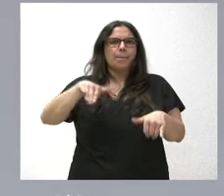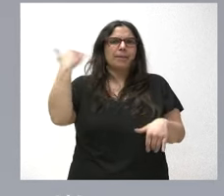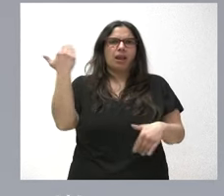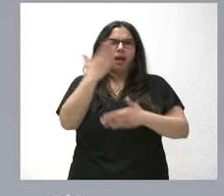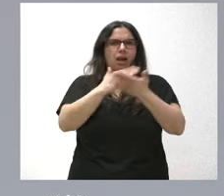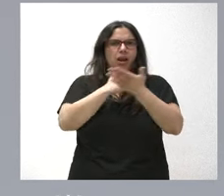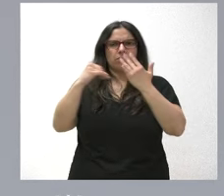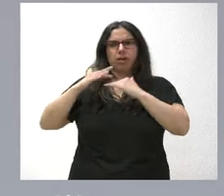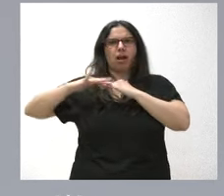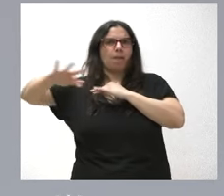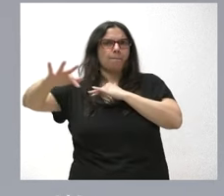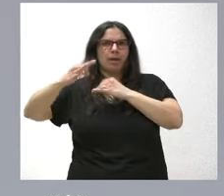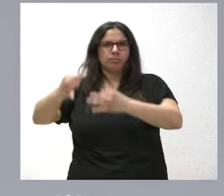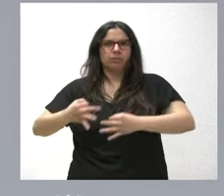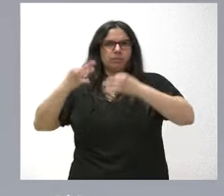la Campa.